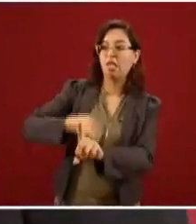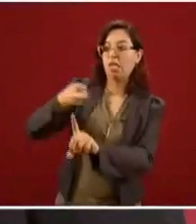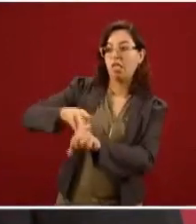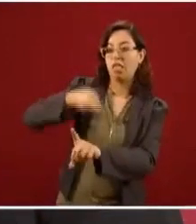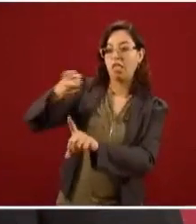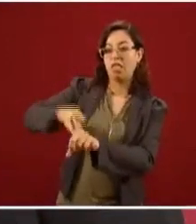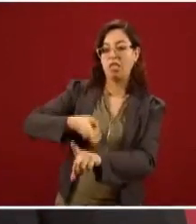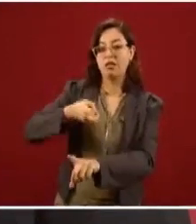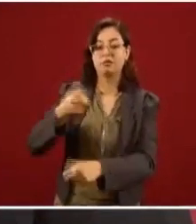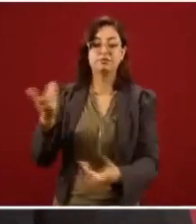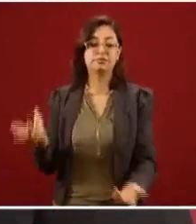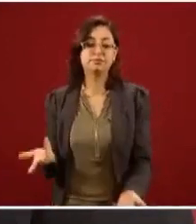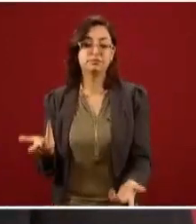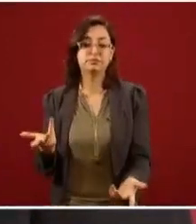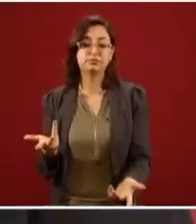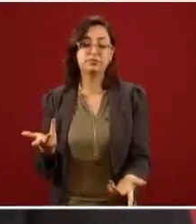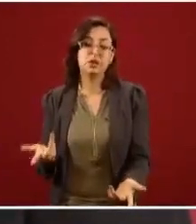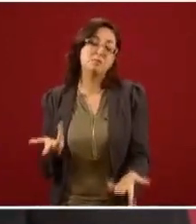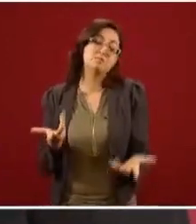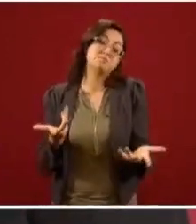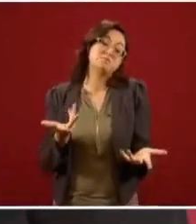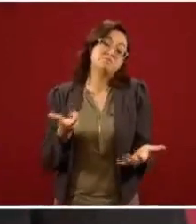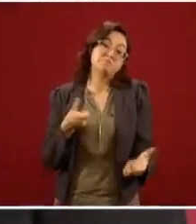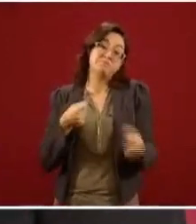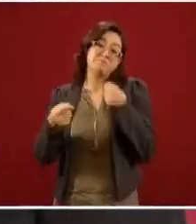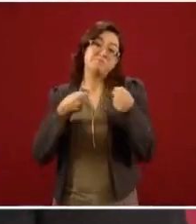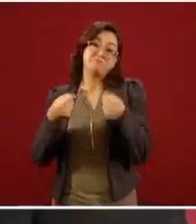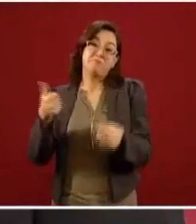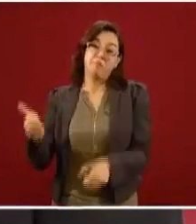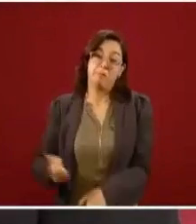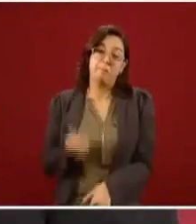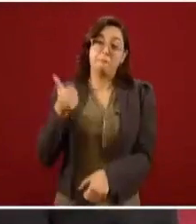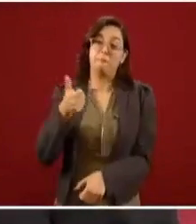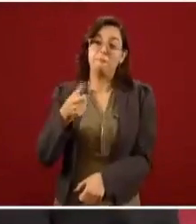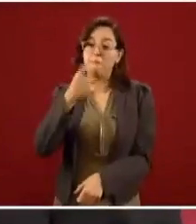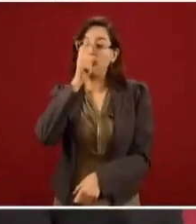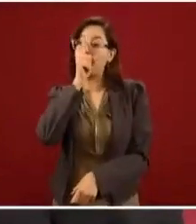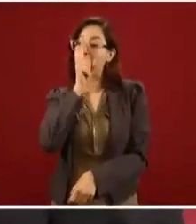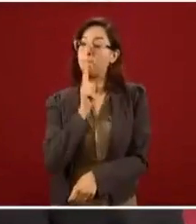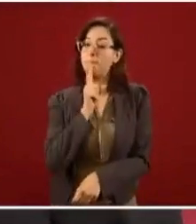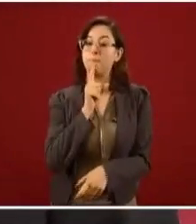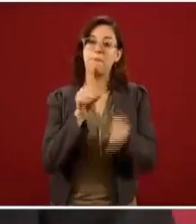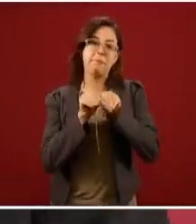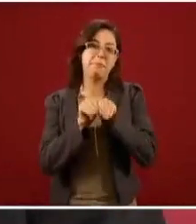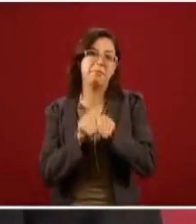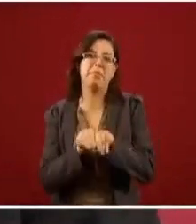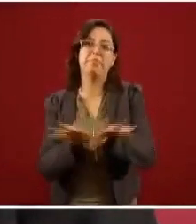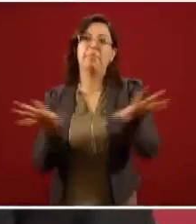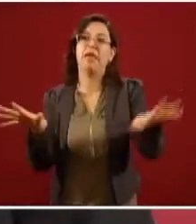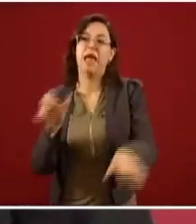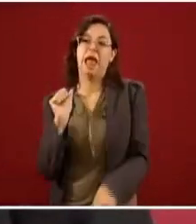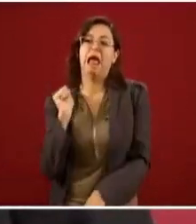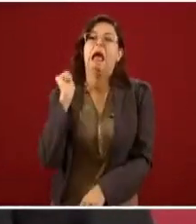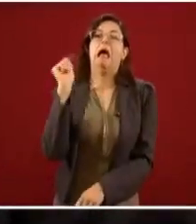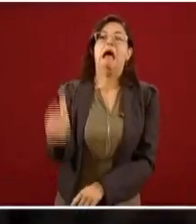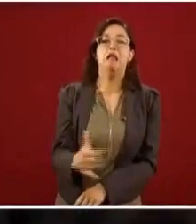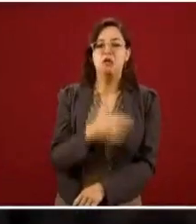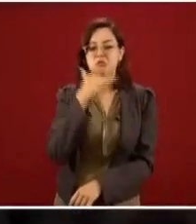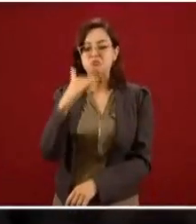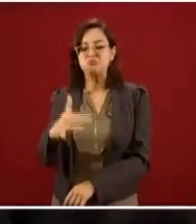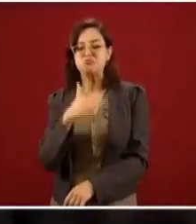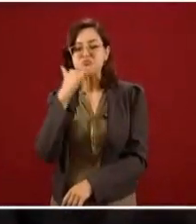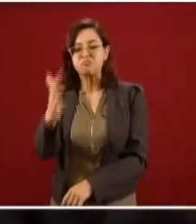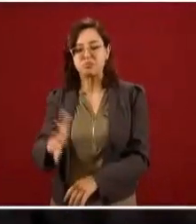con la máxima de lámpara del periodismo de que la calumnia, cuando no mancha, tizna. Sí,